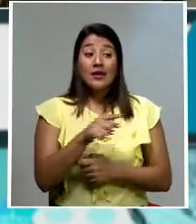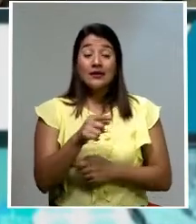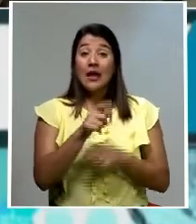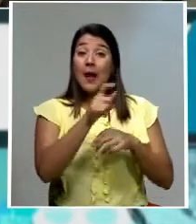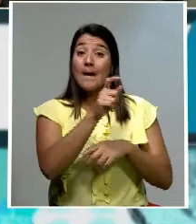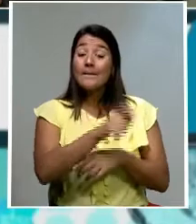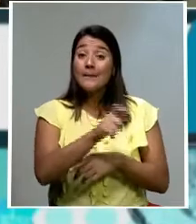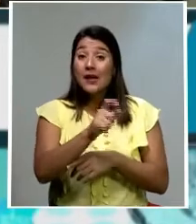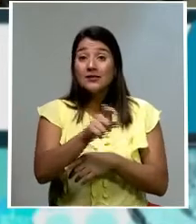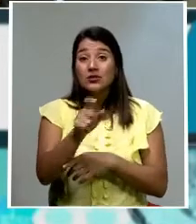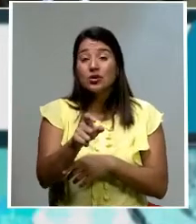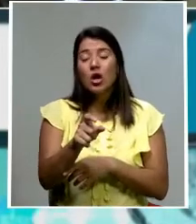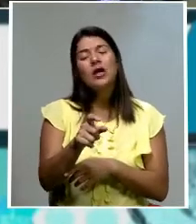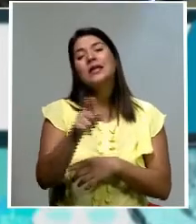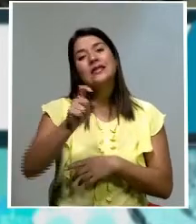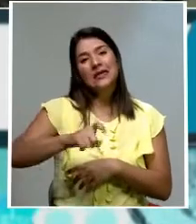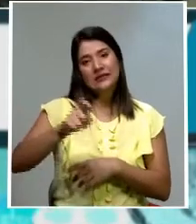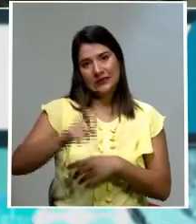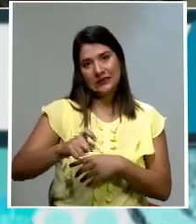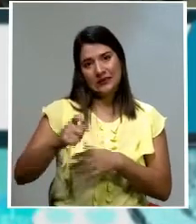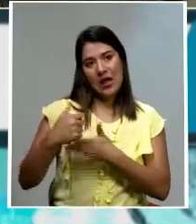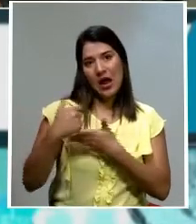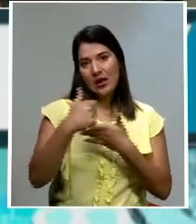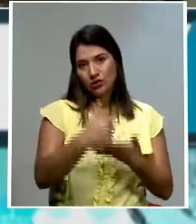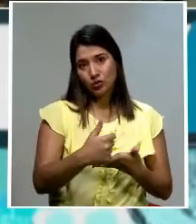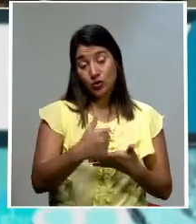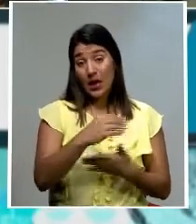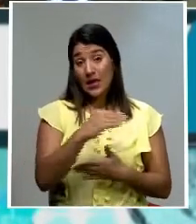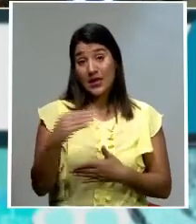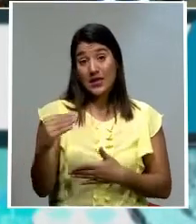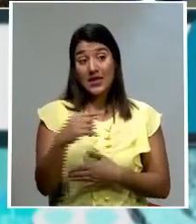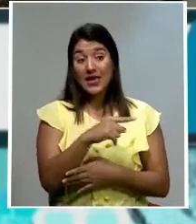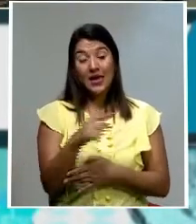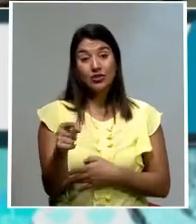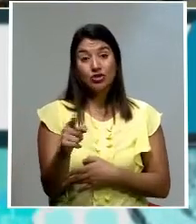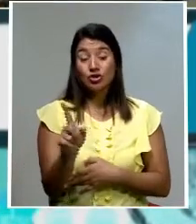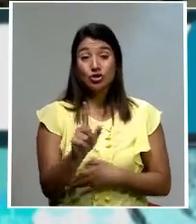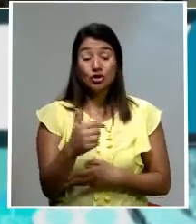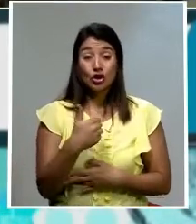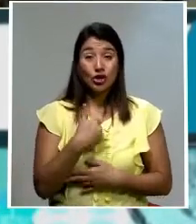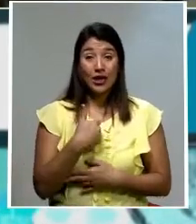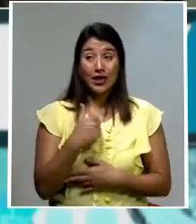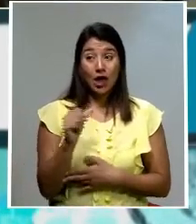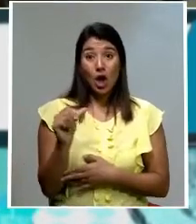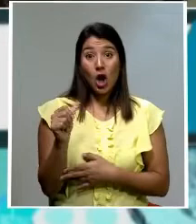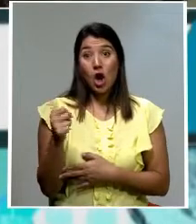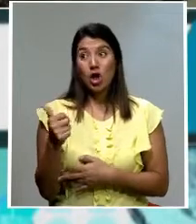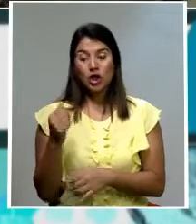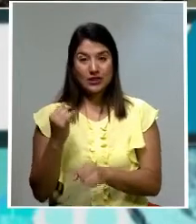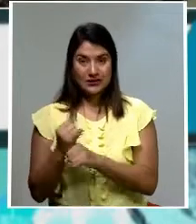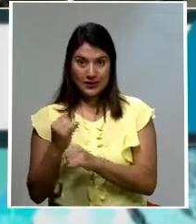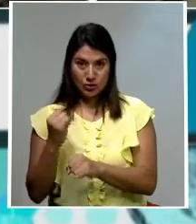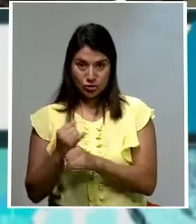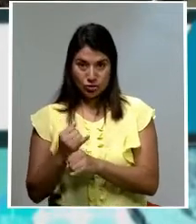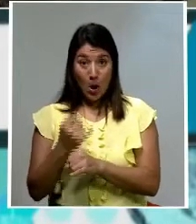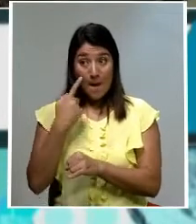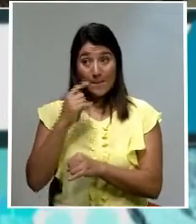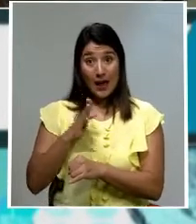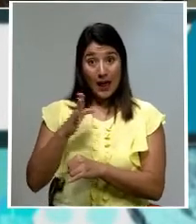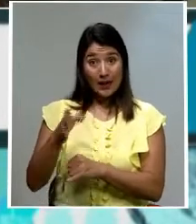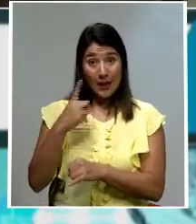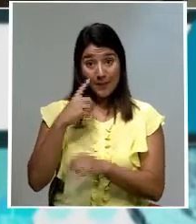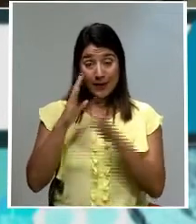población requiere de ayuda y no tiene otra entidad a donde